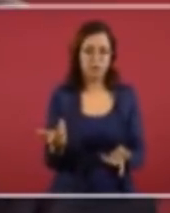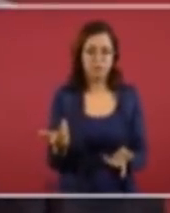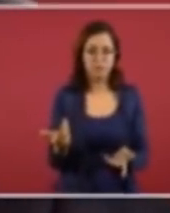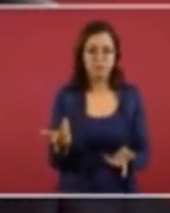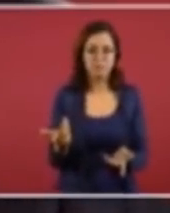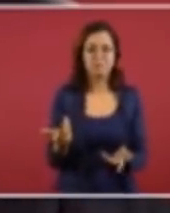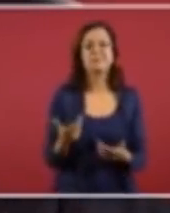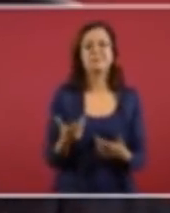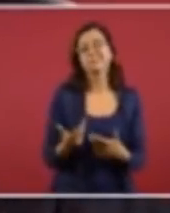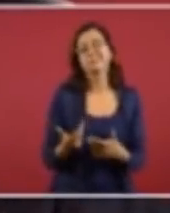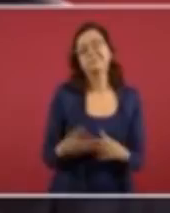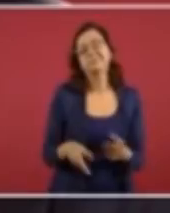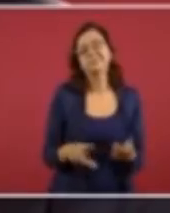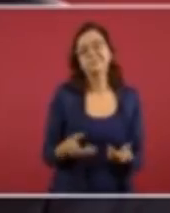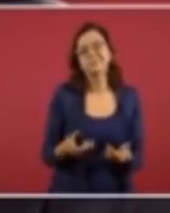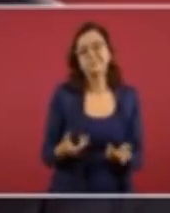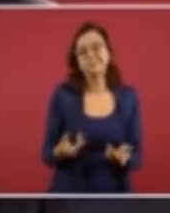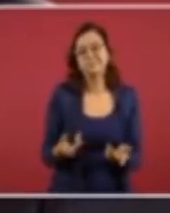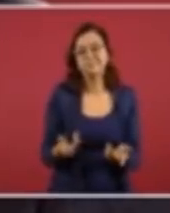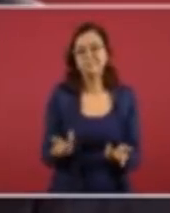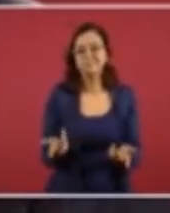pues no.